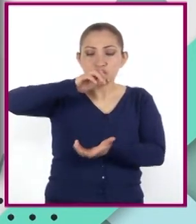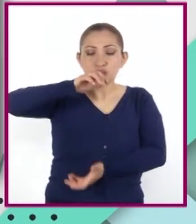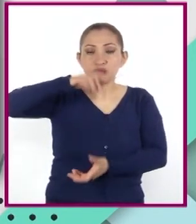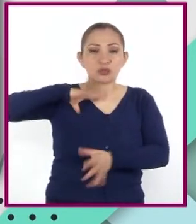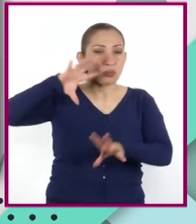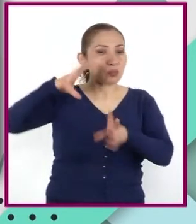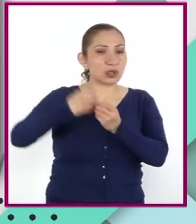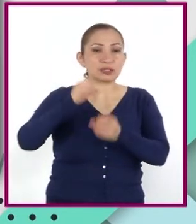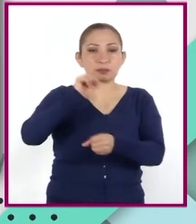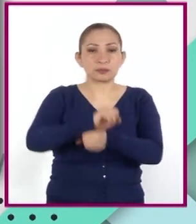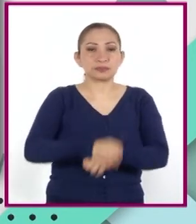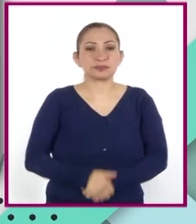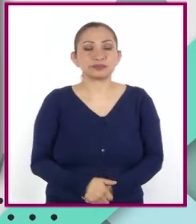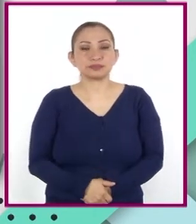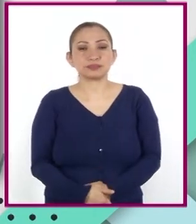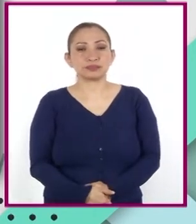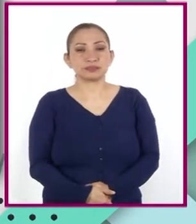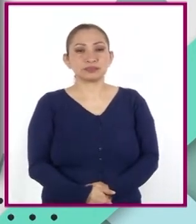semanas.